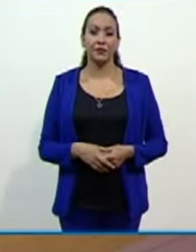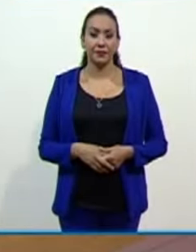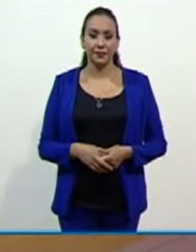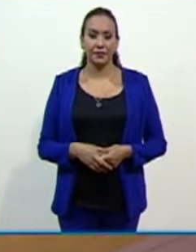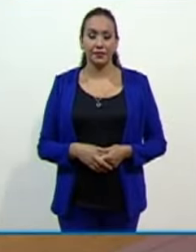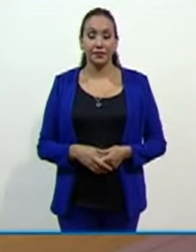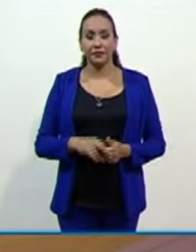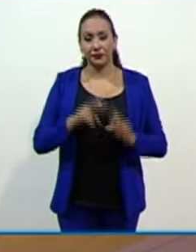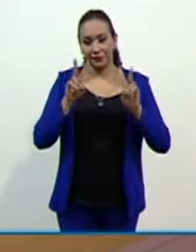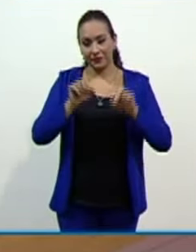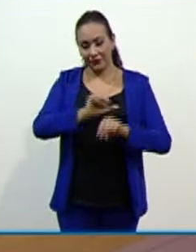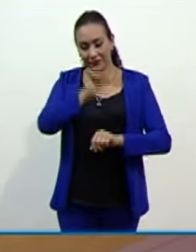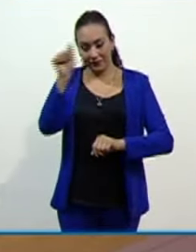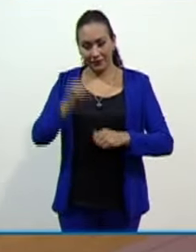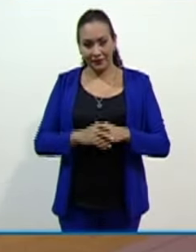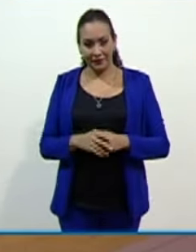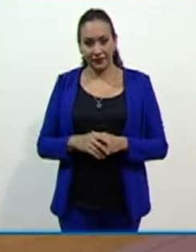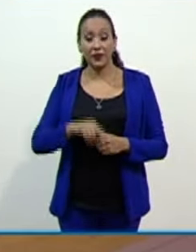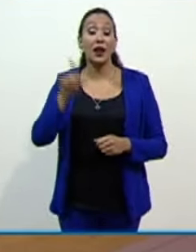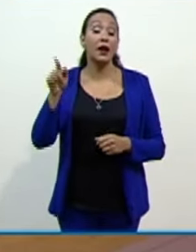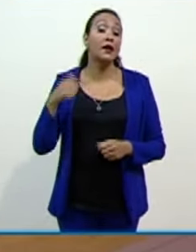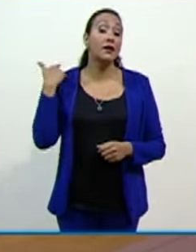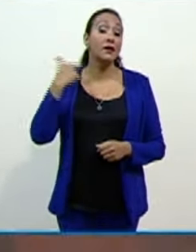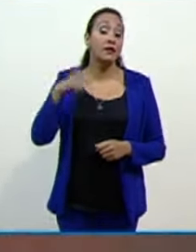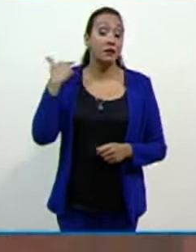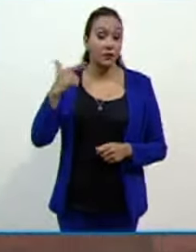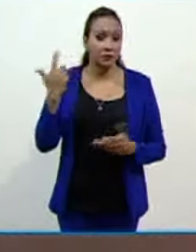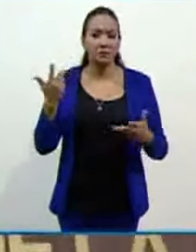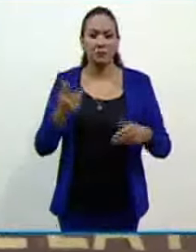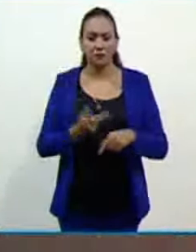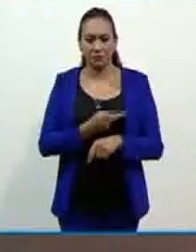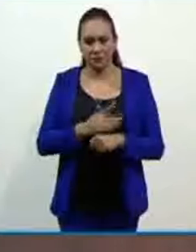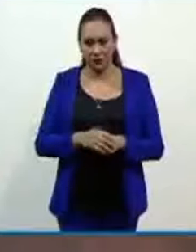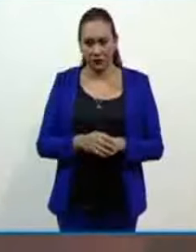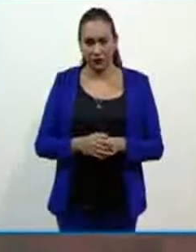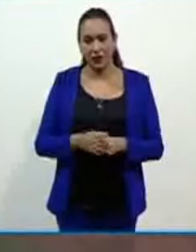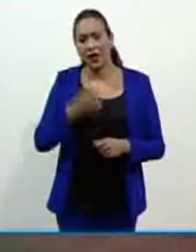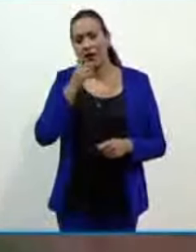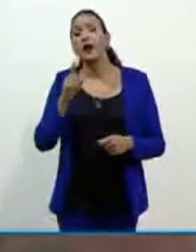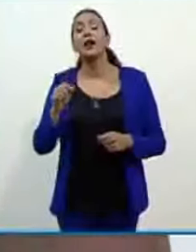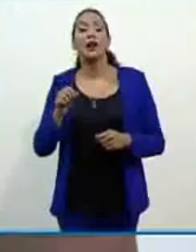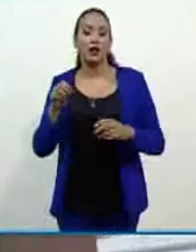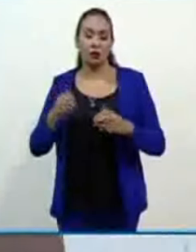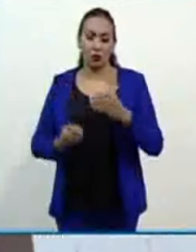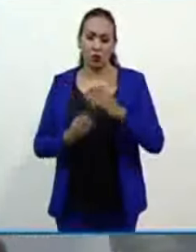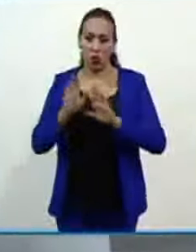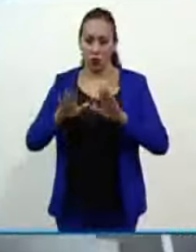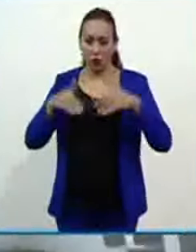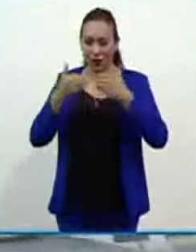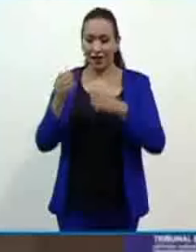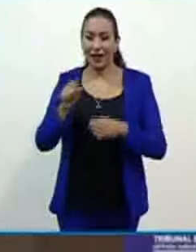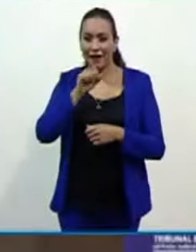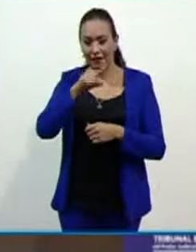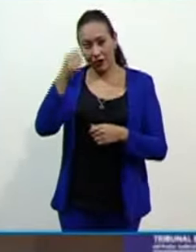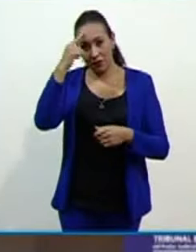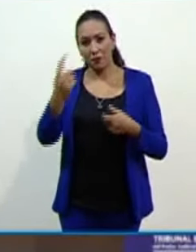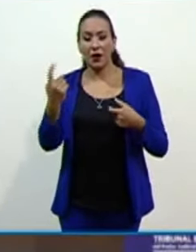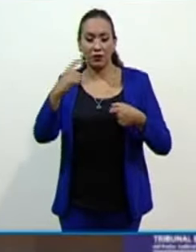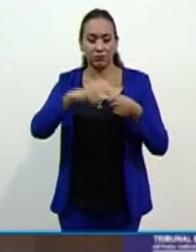Y en más temas, la Sala Regional Guadalajara confirmó la integración del Congreso de Jalisco, tanto por las diputaciones de